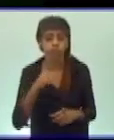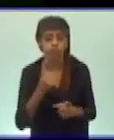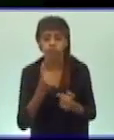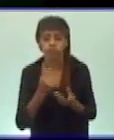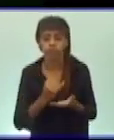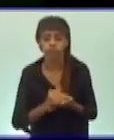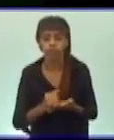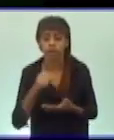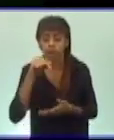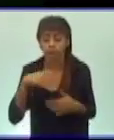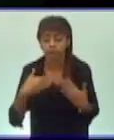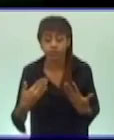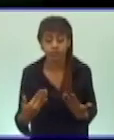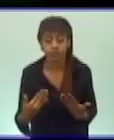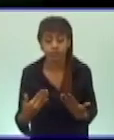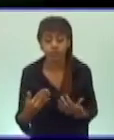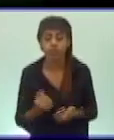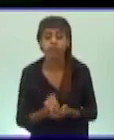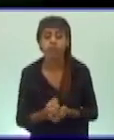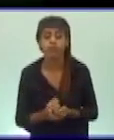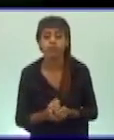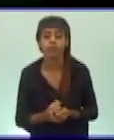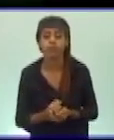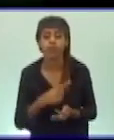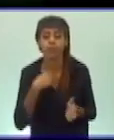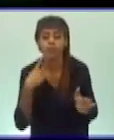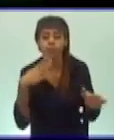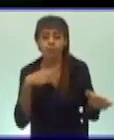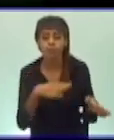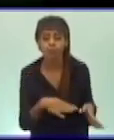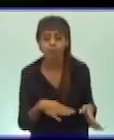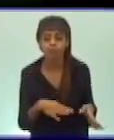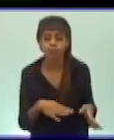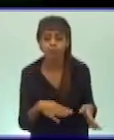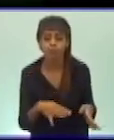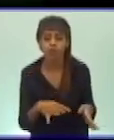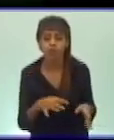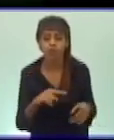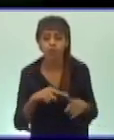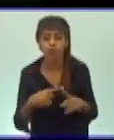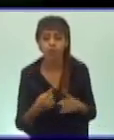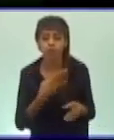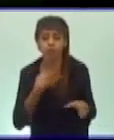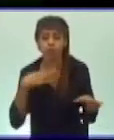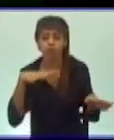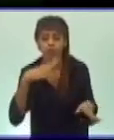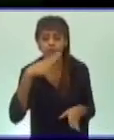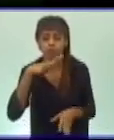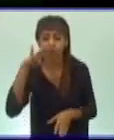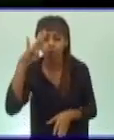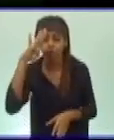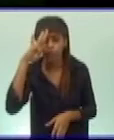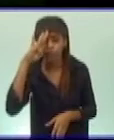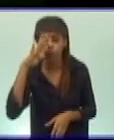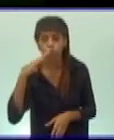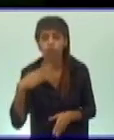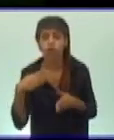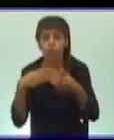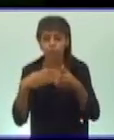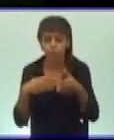Ahora, en todo caso, los que mueran morirán como los de Cuba, los de Playa